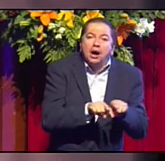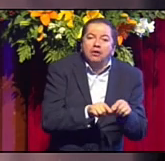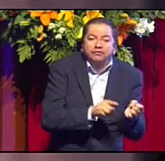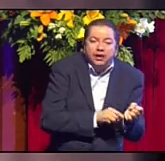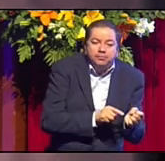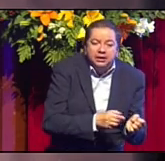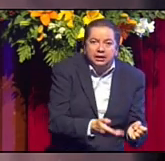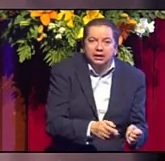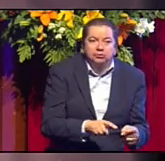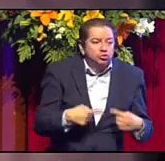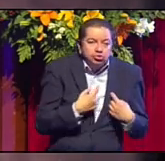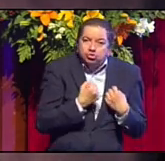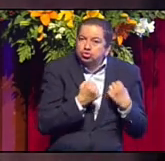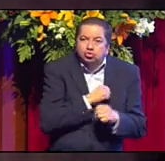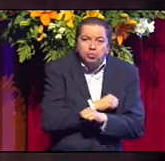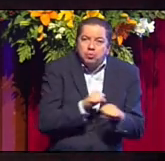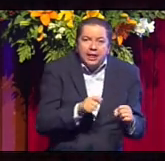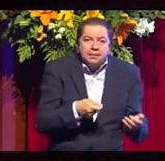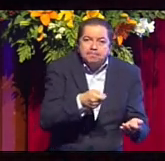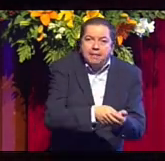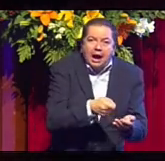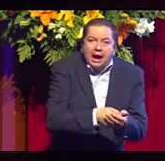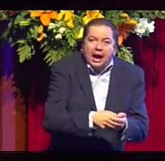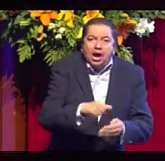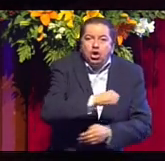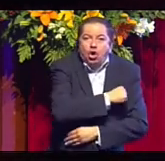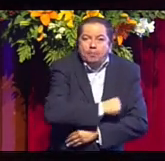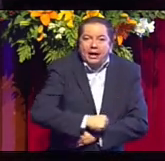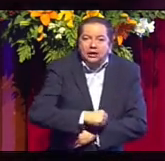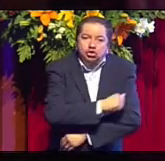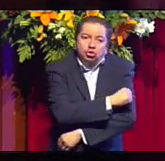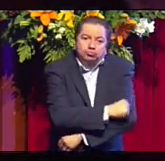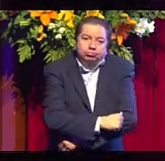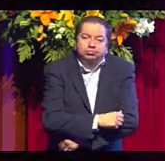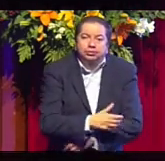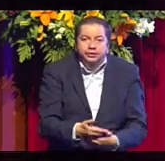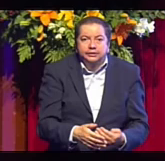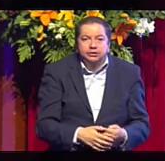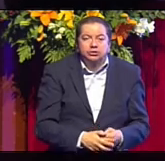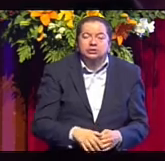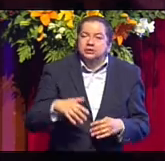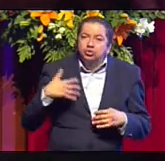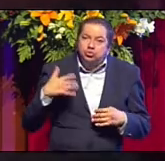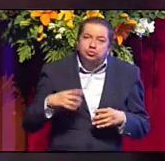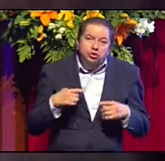pagar esas operaciones. Por eso para nosotros es tan importante